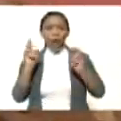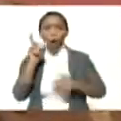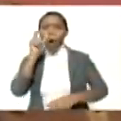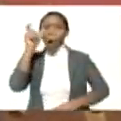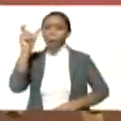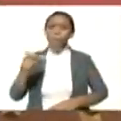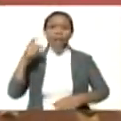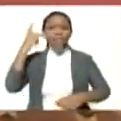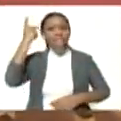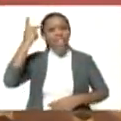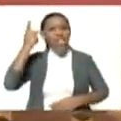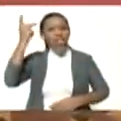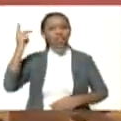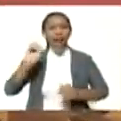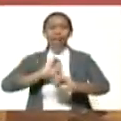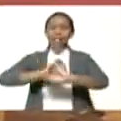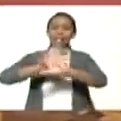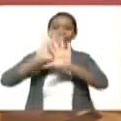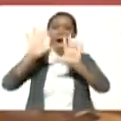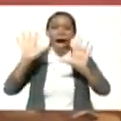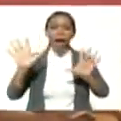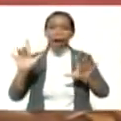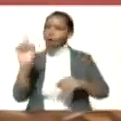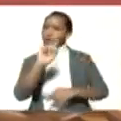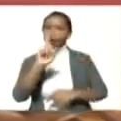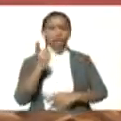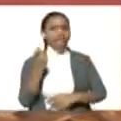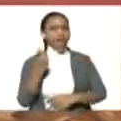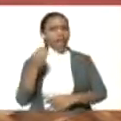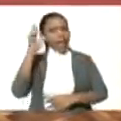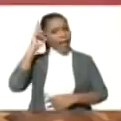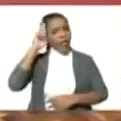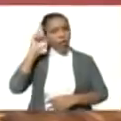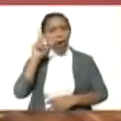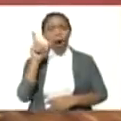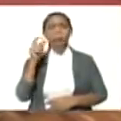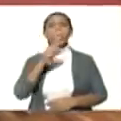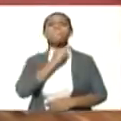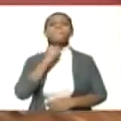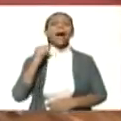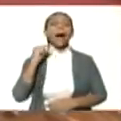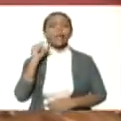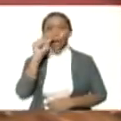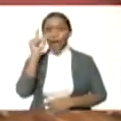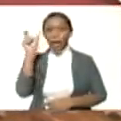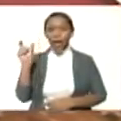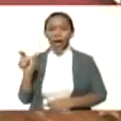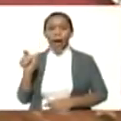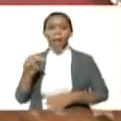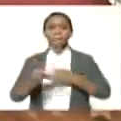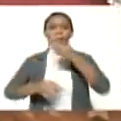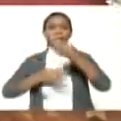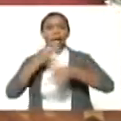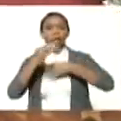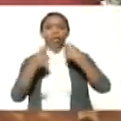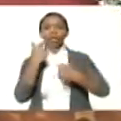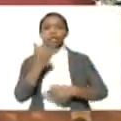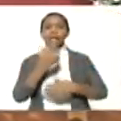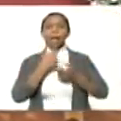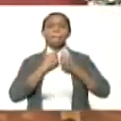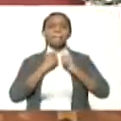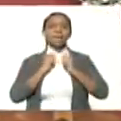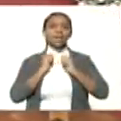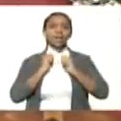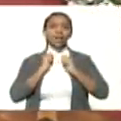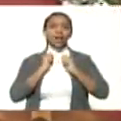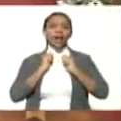de filosofía clara. No le falta razón al padre Numa Molina cuando dice que Aristóbulo, sin lugar a